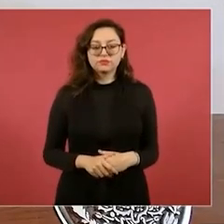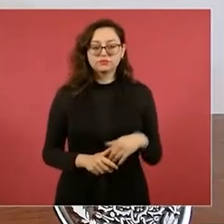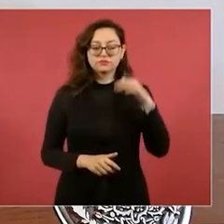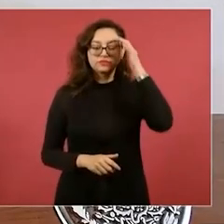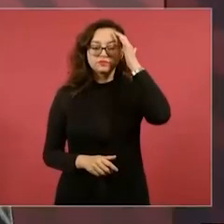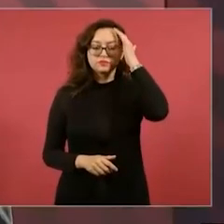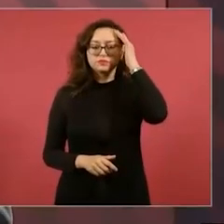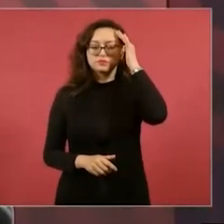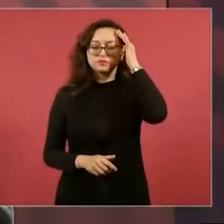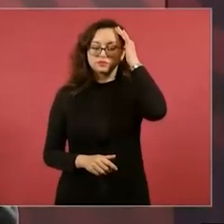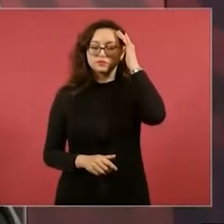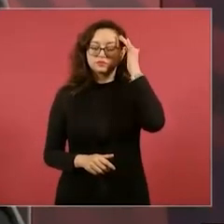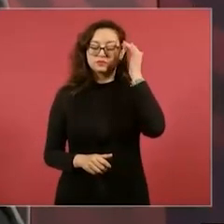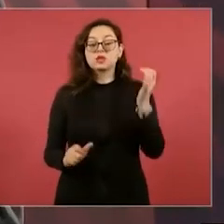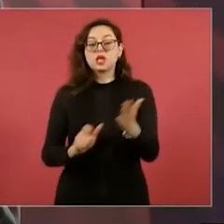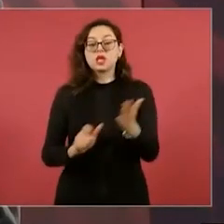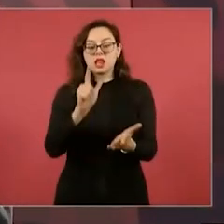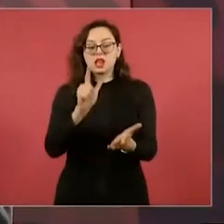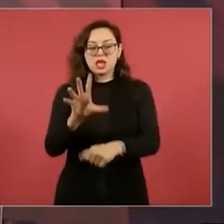para reformar la ley eléctrica.